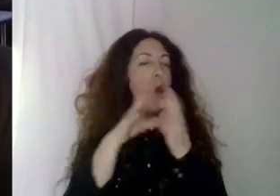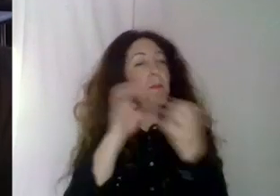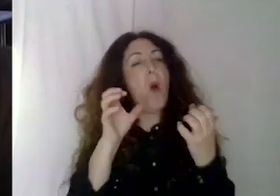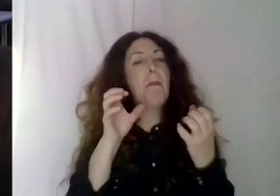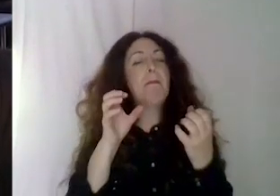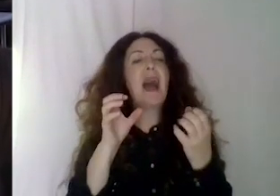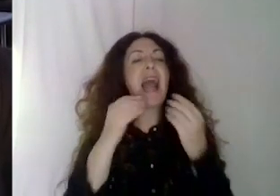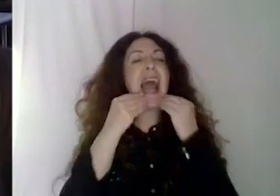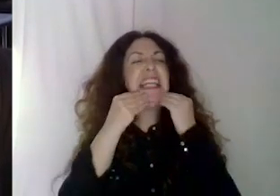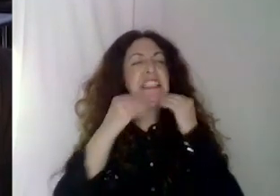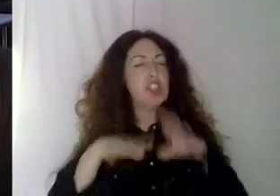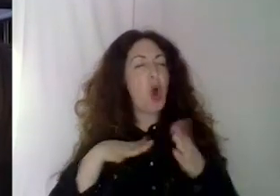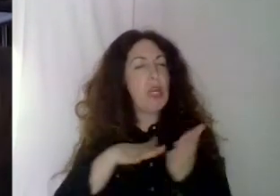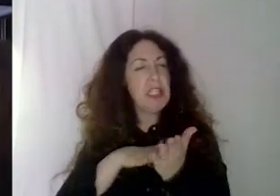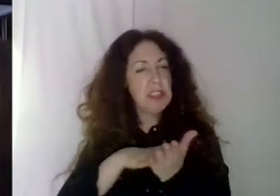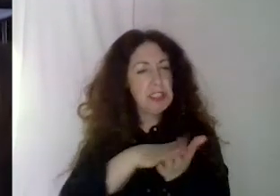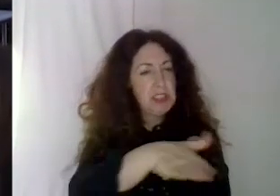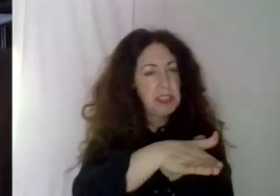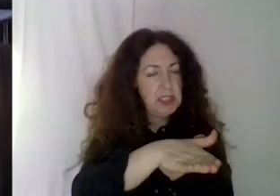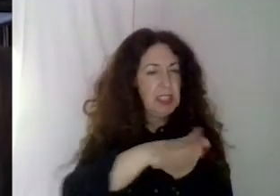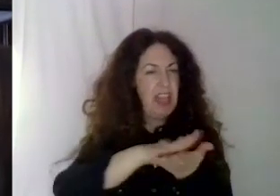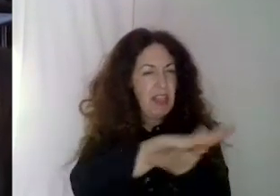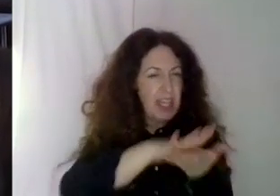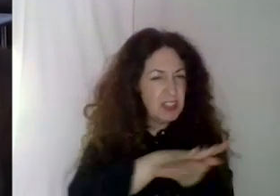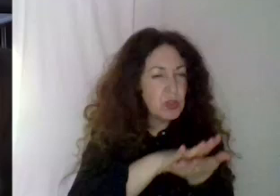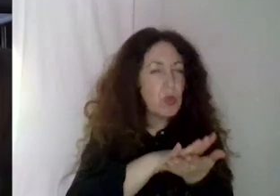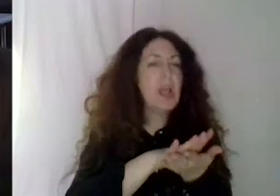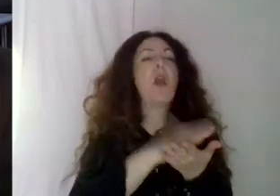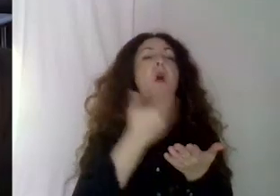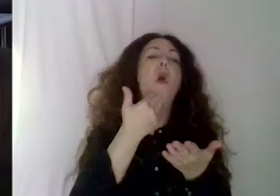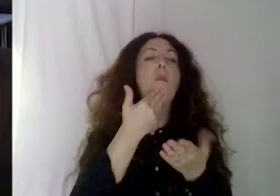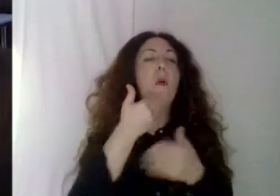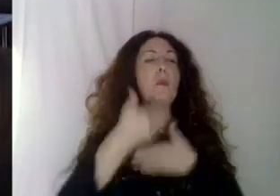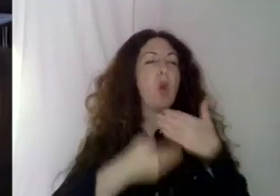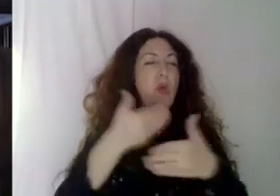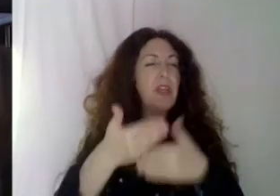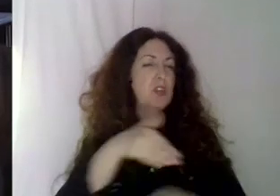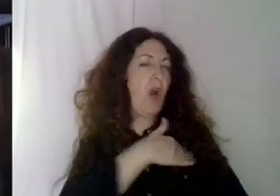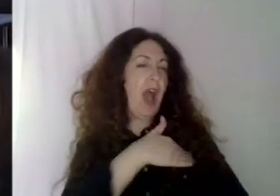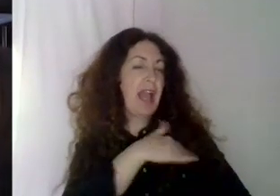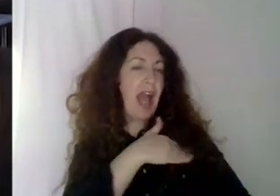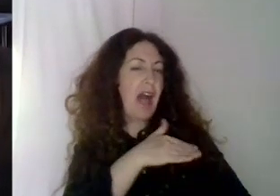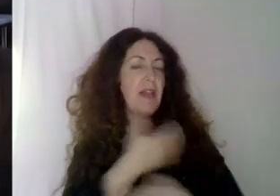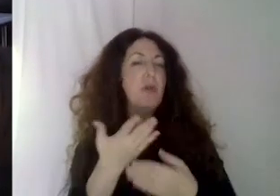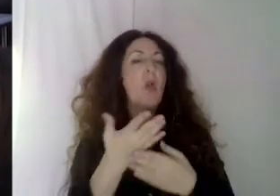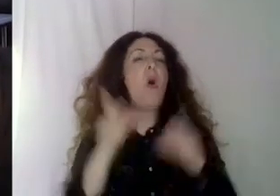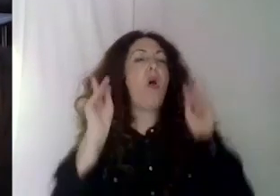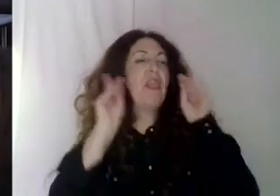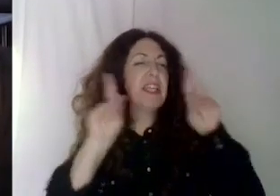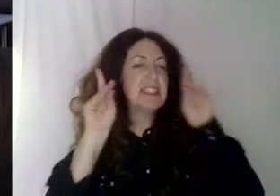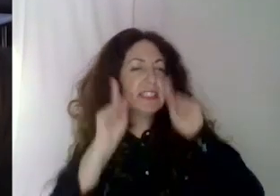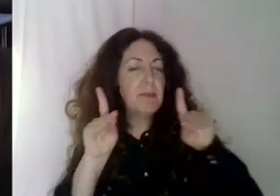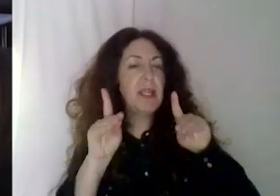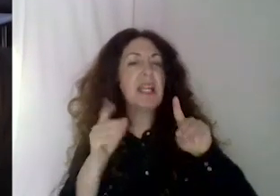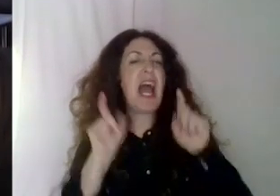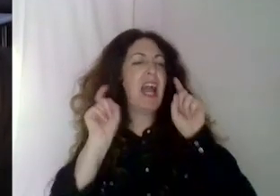historia, como disciplina, como procedimiento académico, como principio de la